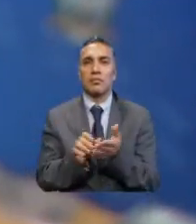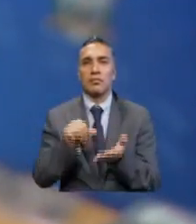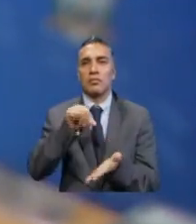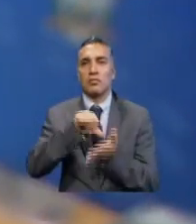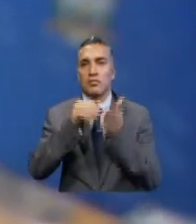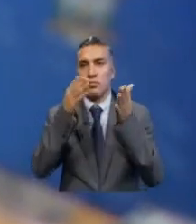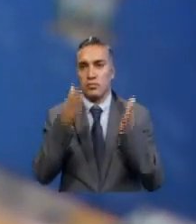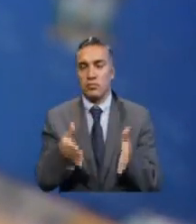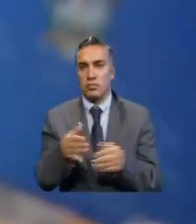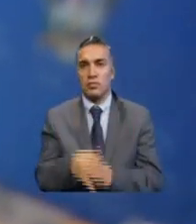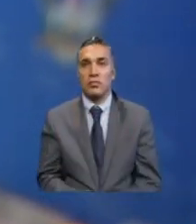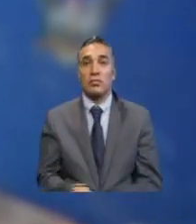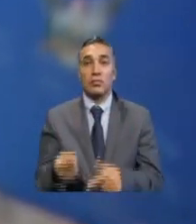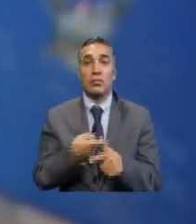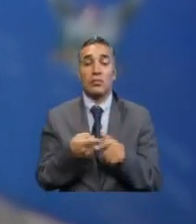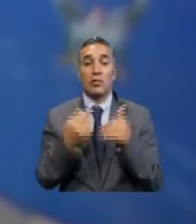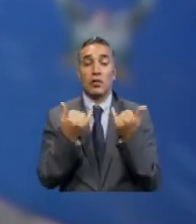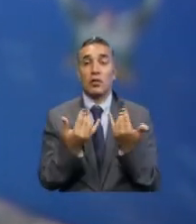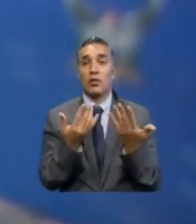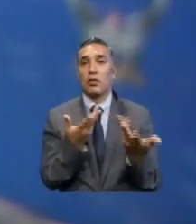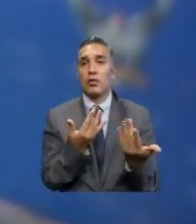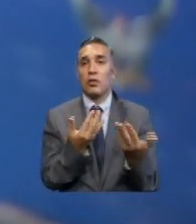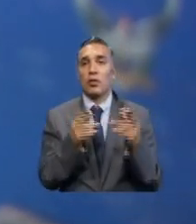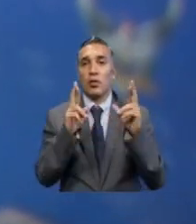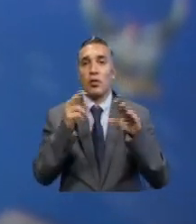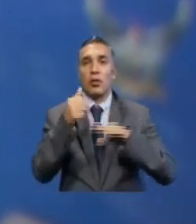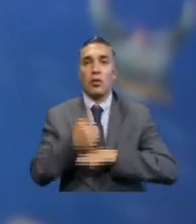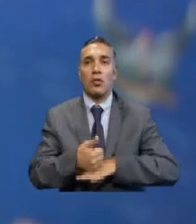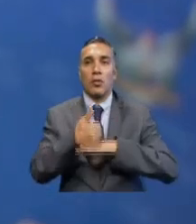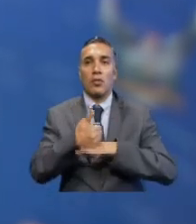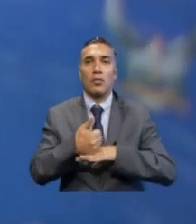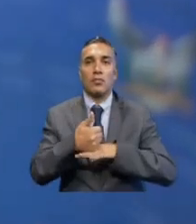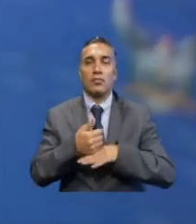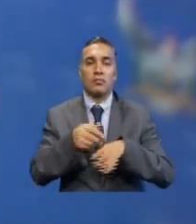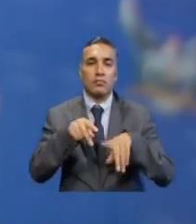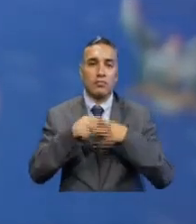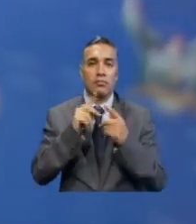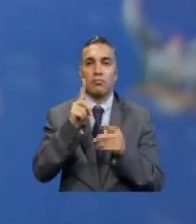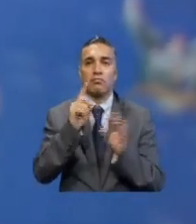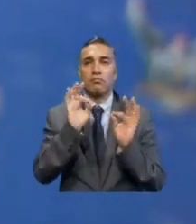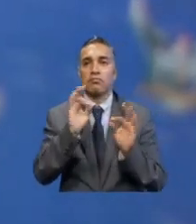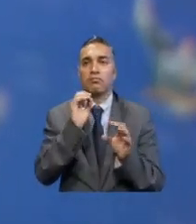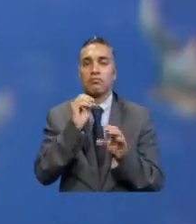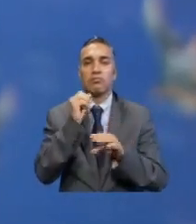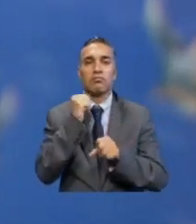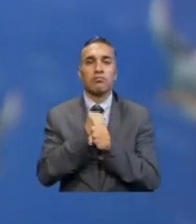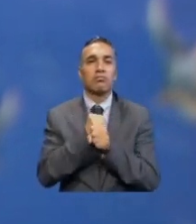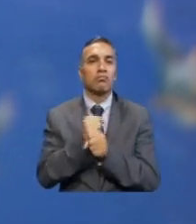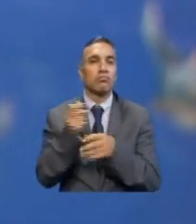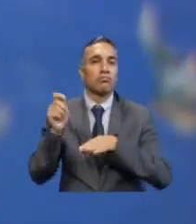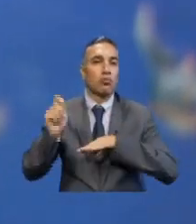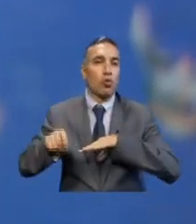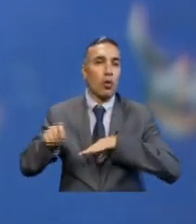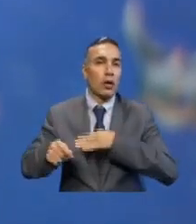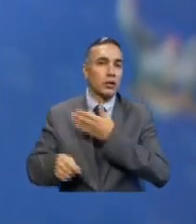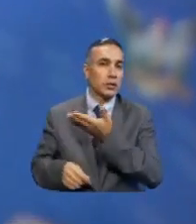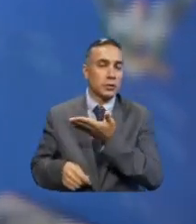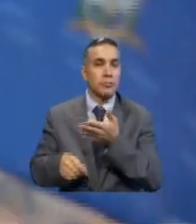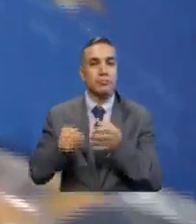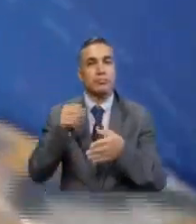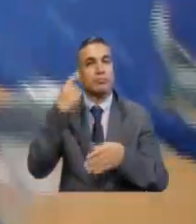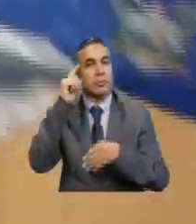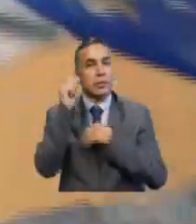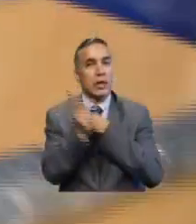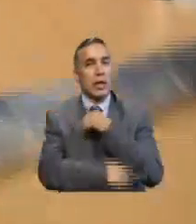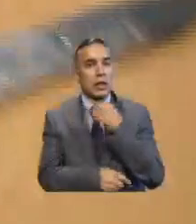ciudadana. Ahora esperamos que las autoridades hagan su parte con el trabajo y la aplicación de la